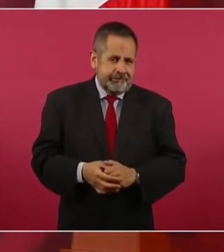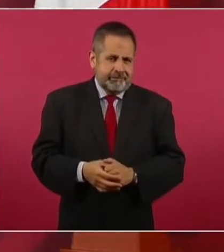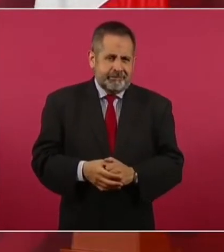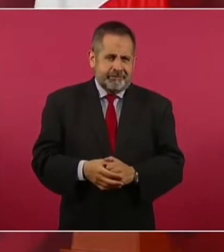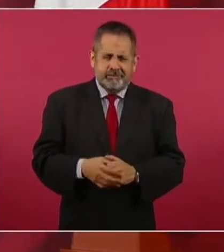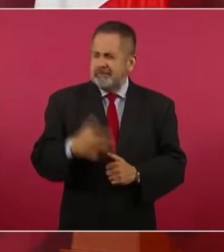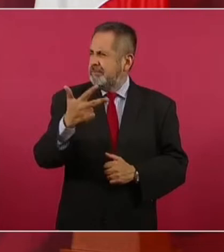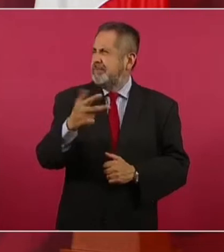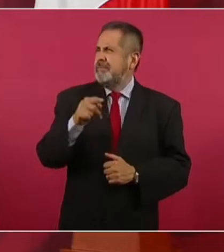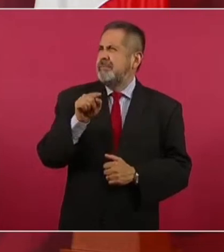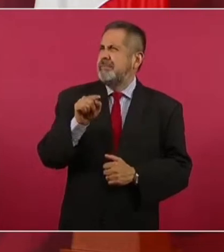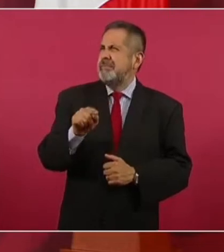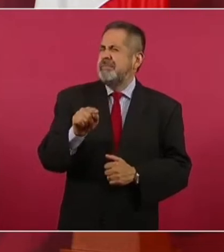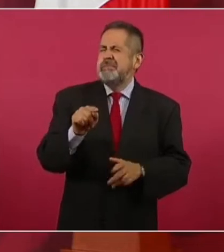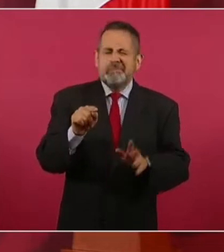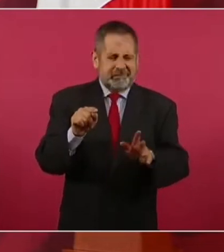Creo que